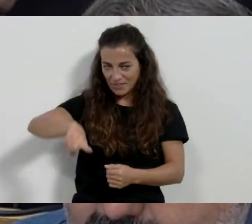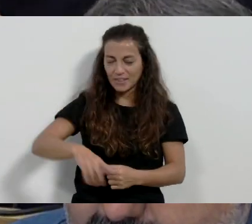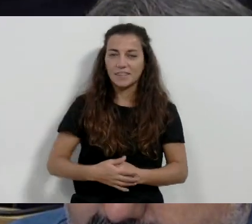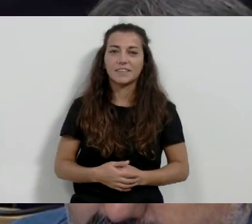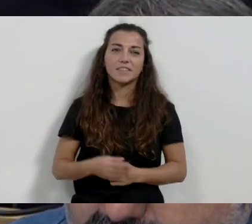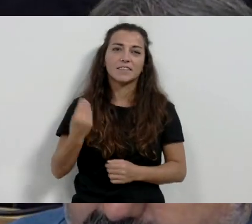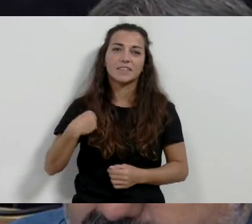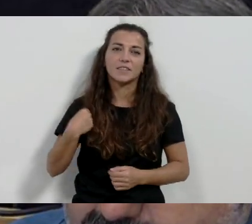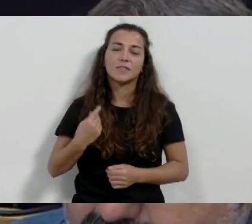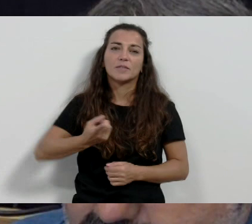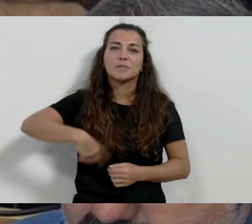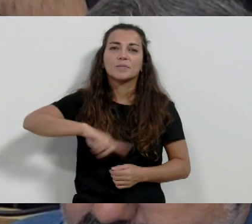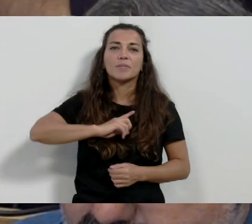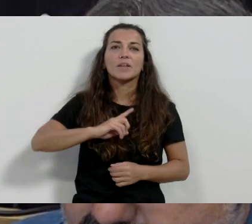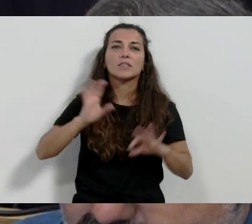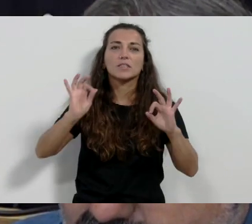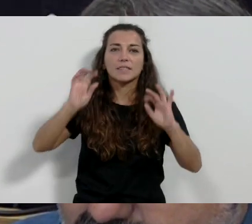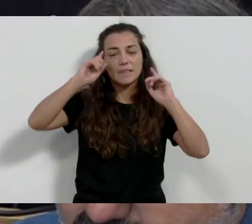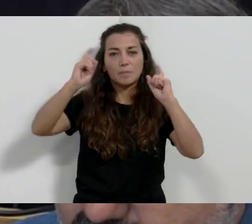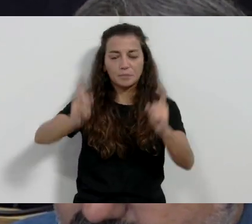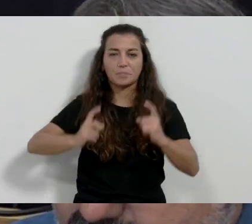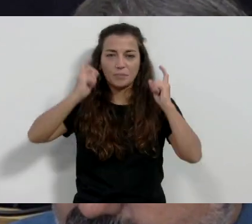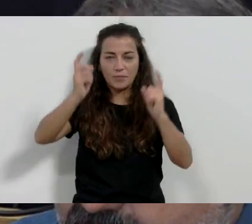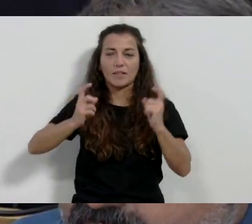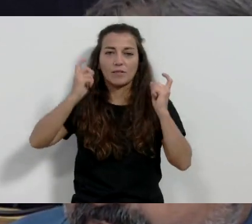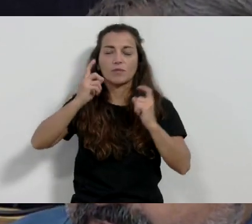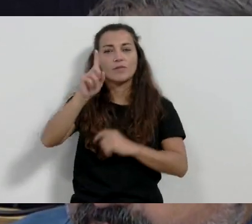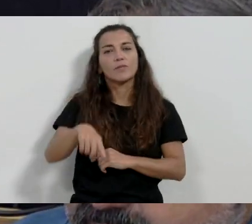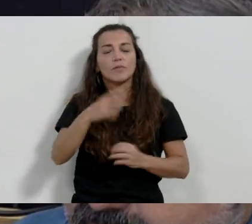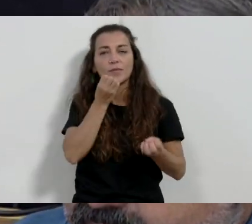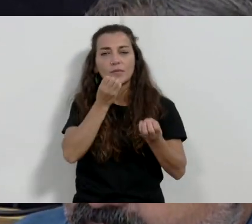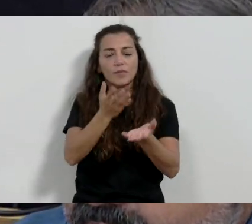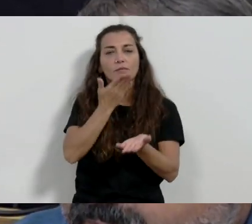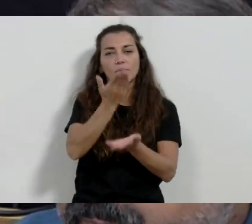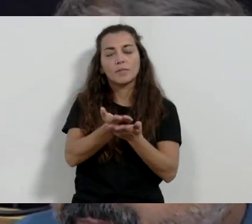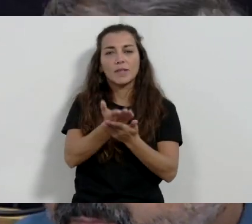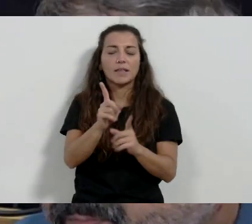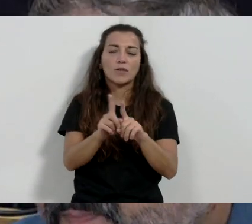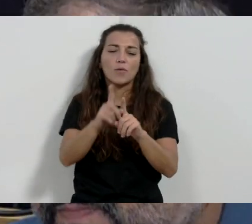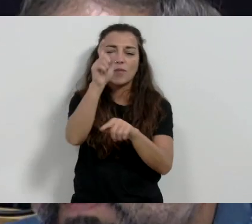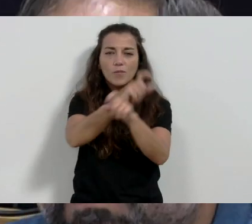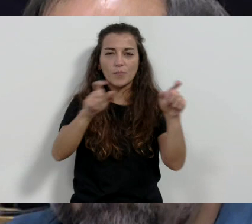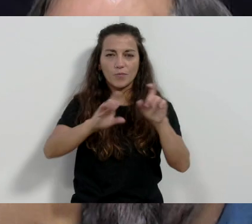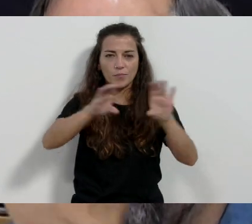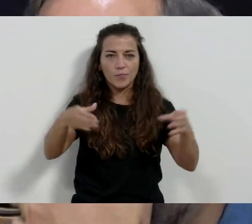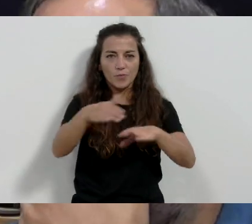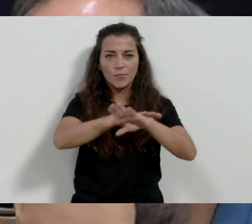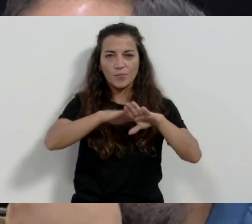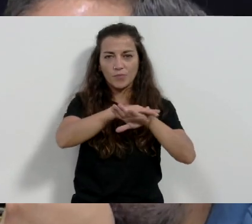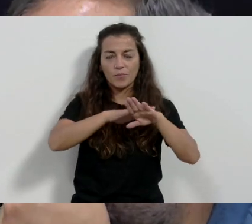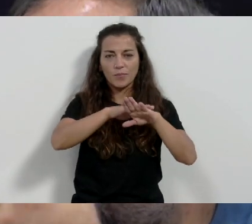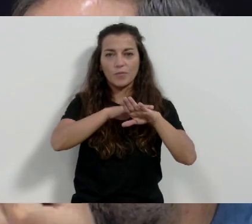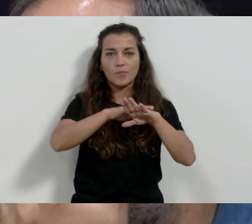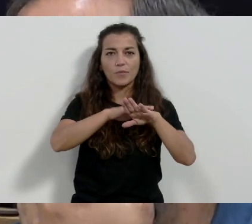eso, nosotros haremos ese esfuerzo también. Pediría pues la oposición, si recibe también